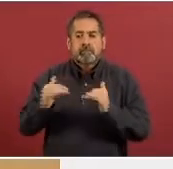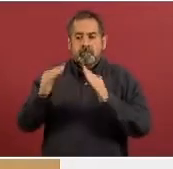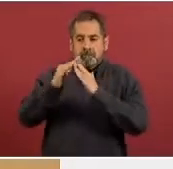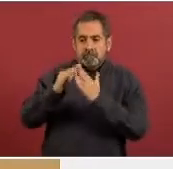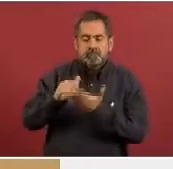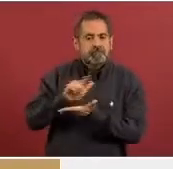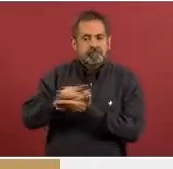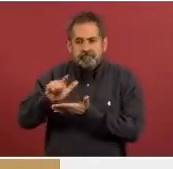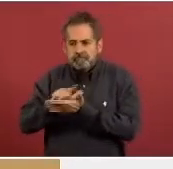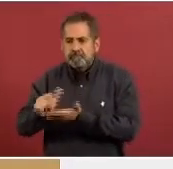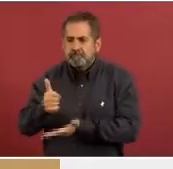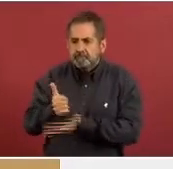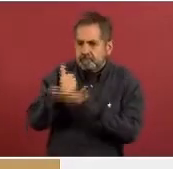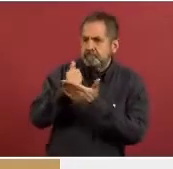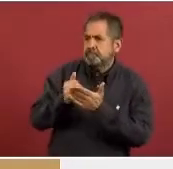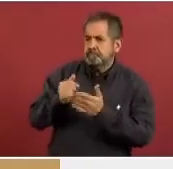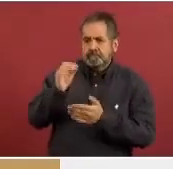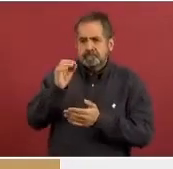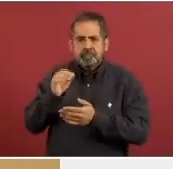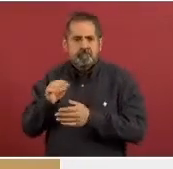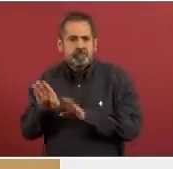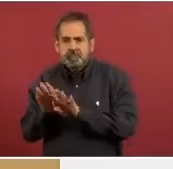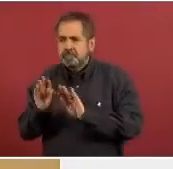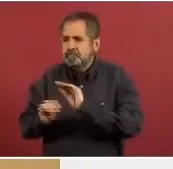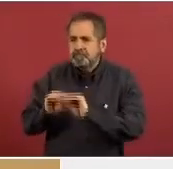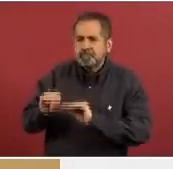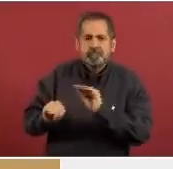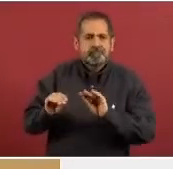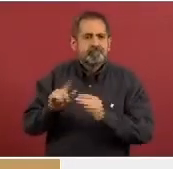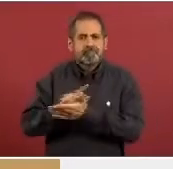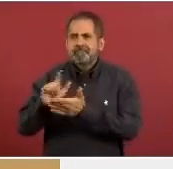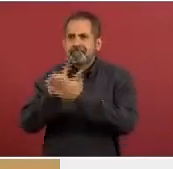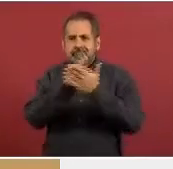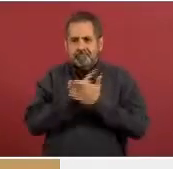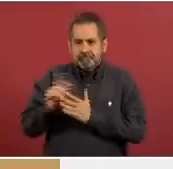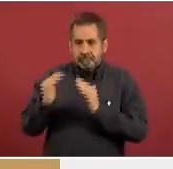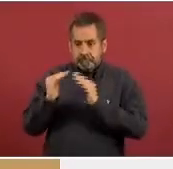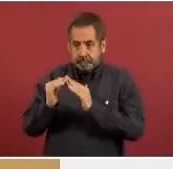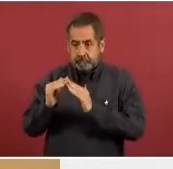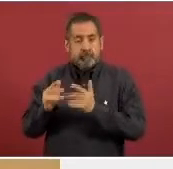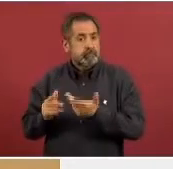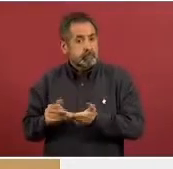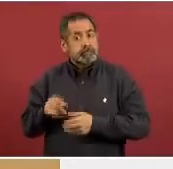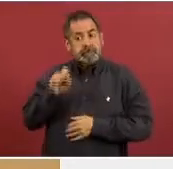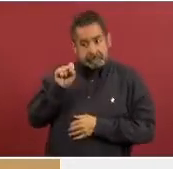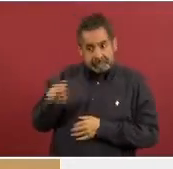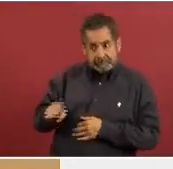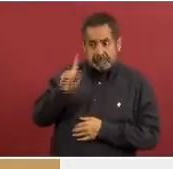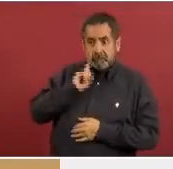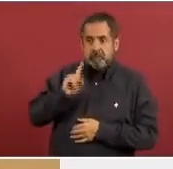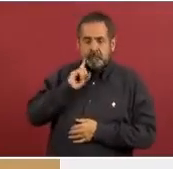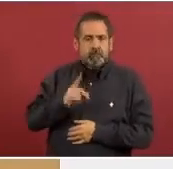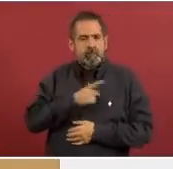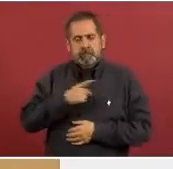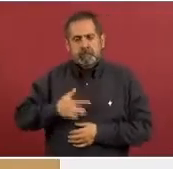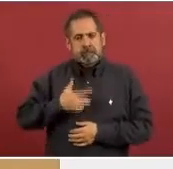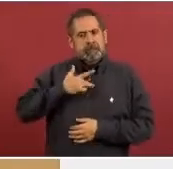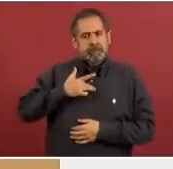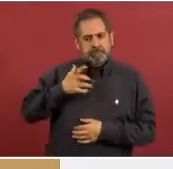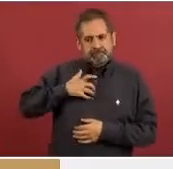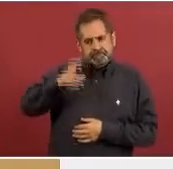las mujeres que nos ayudan en el hogar, y que en estos momentos de confinamiento también tenemos que ser